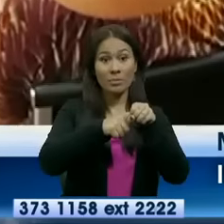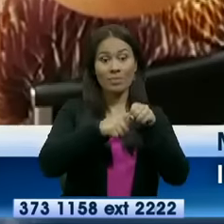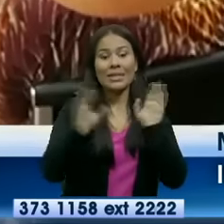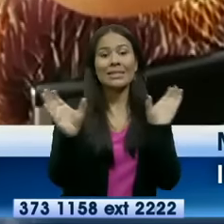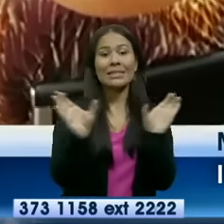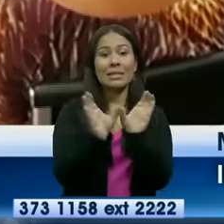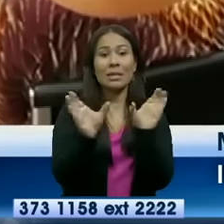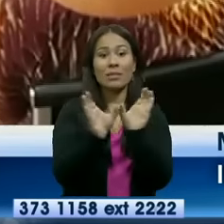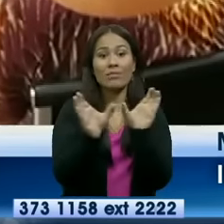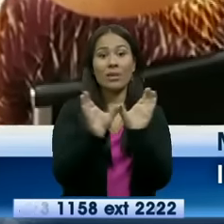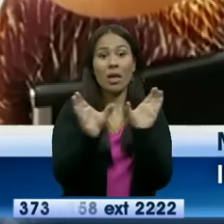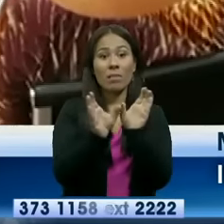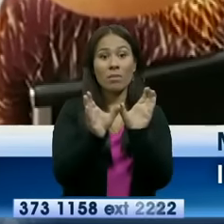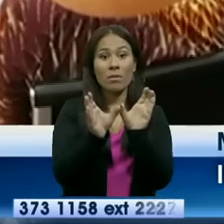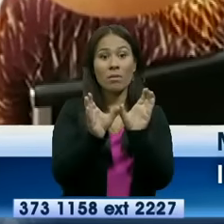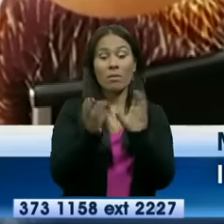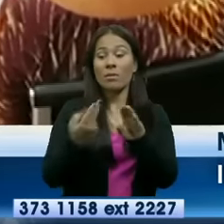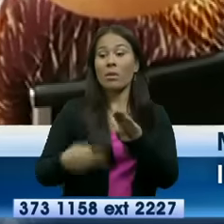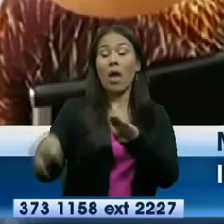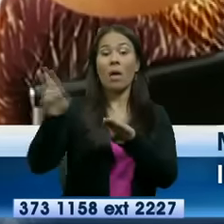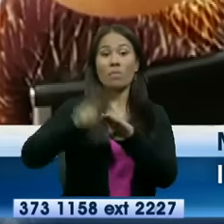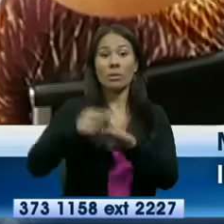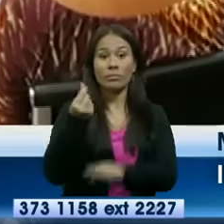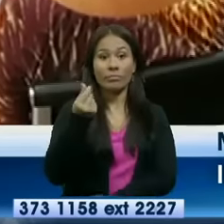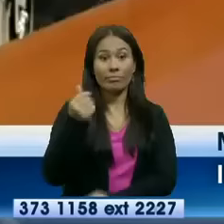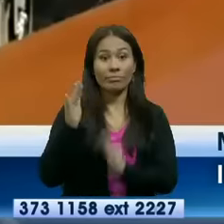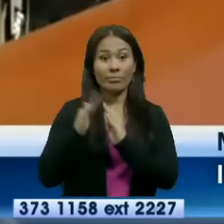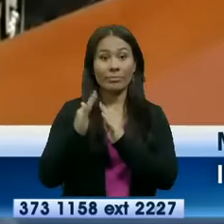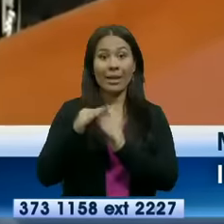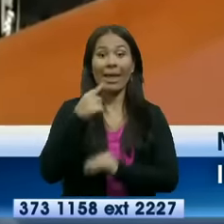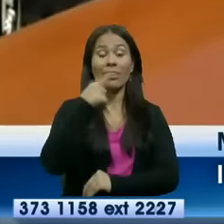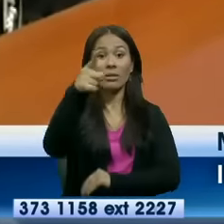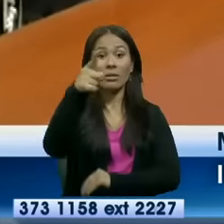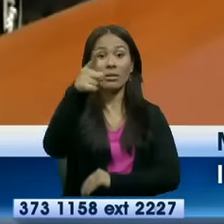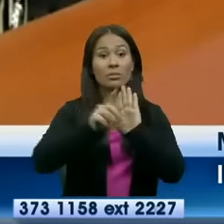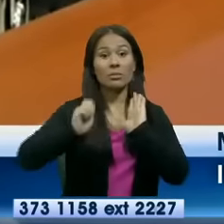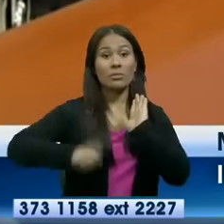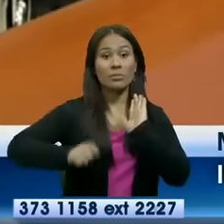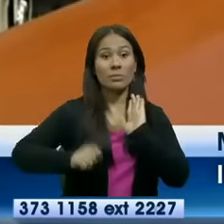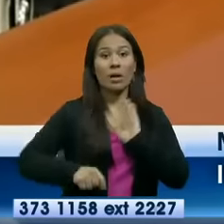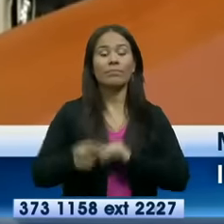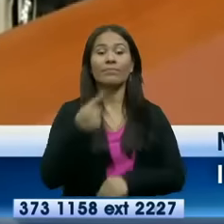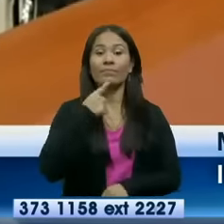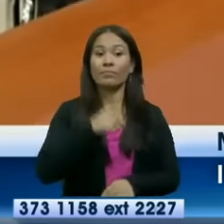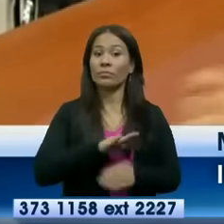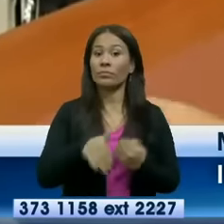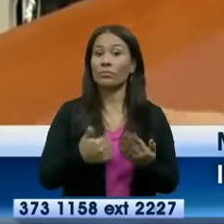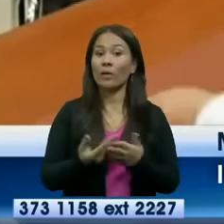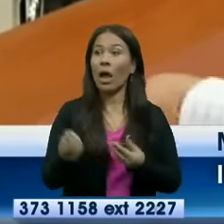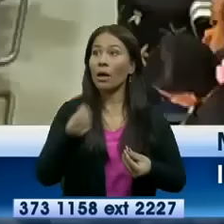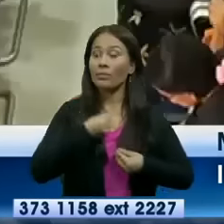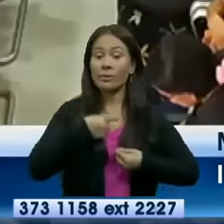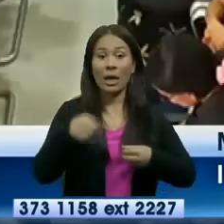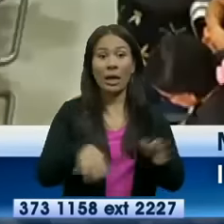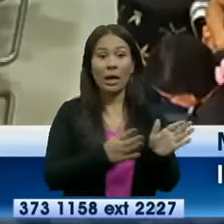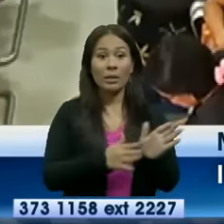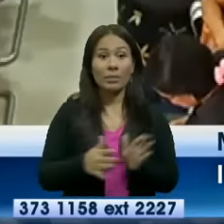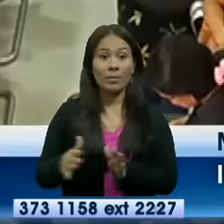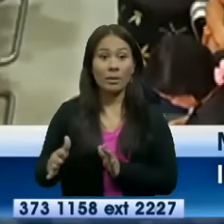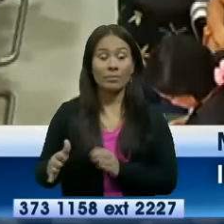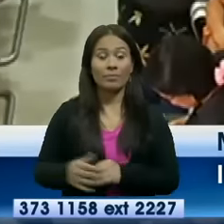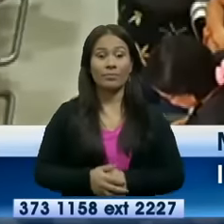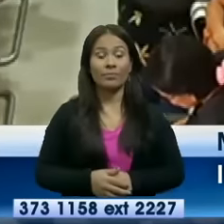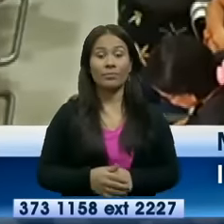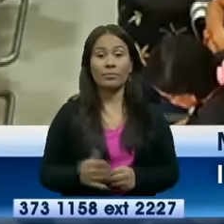de actualización del avalúo. Así reza en el nuevo cuerpo legal, en tanto se dispuso que en las agencias de recaudación